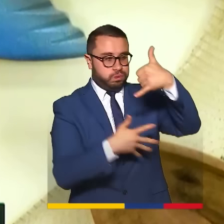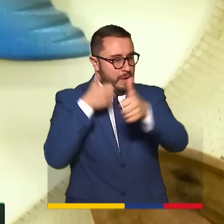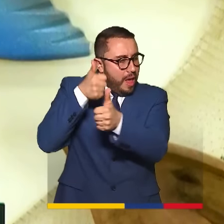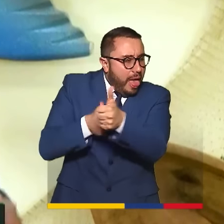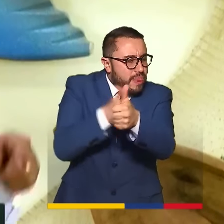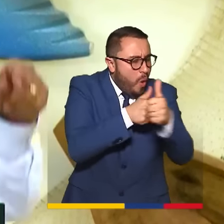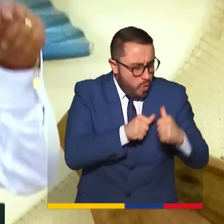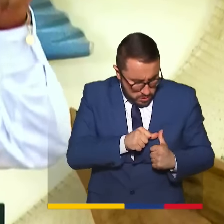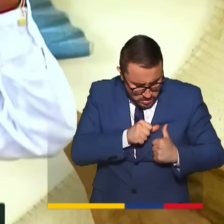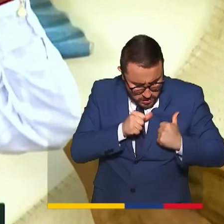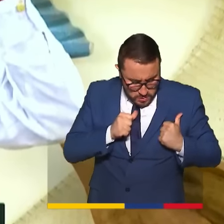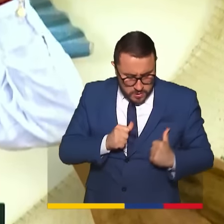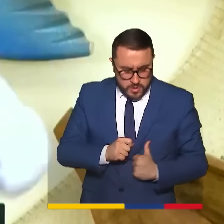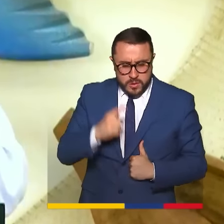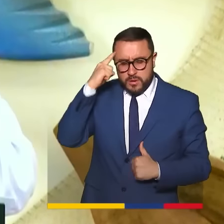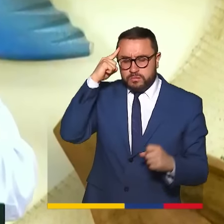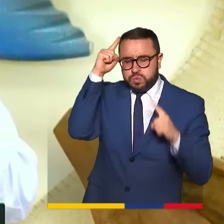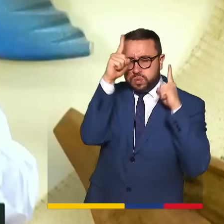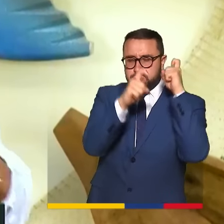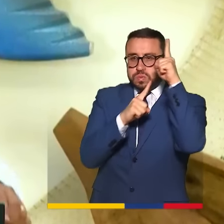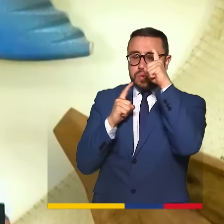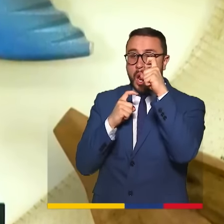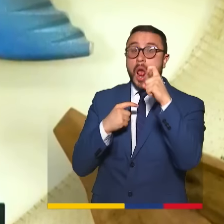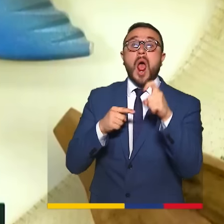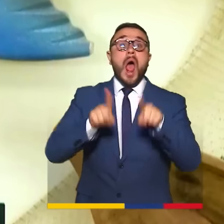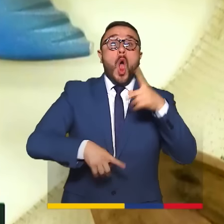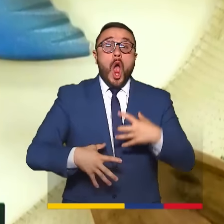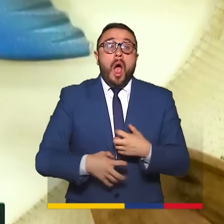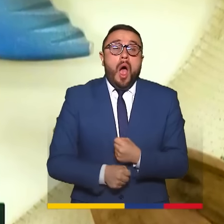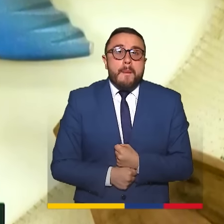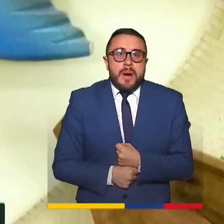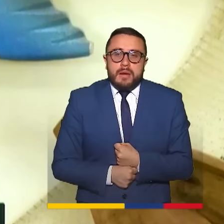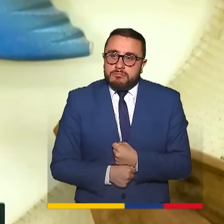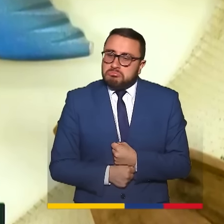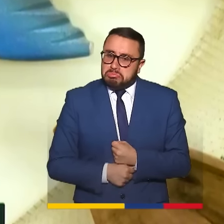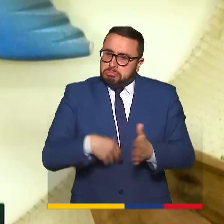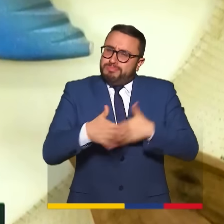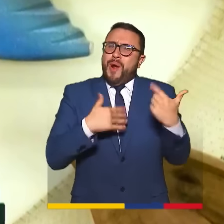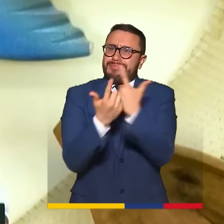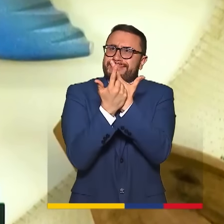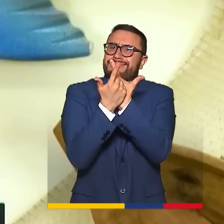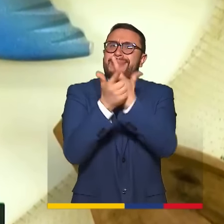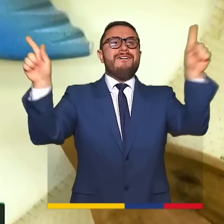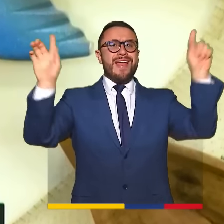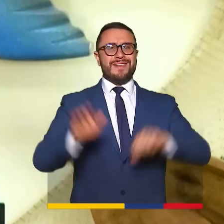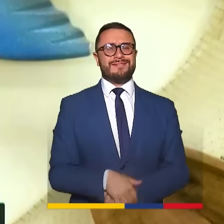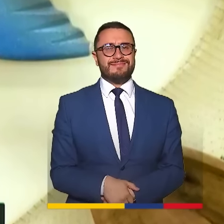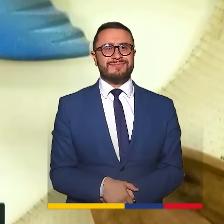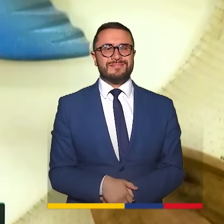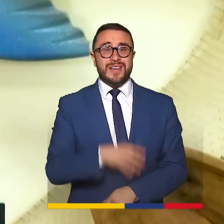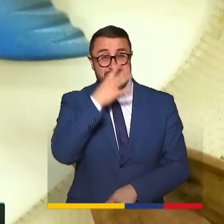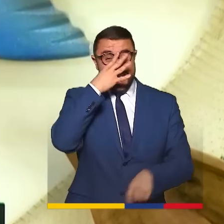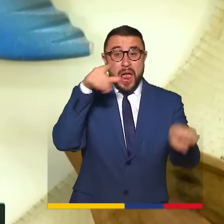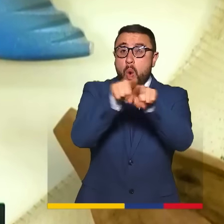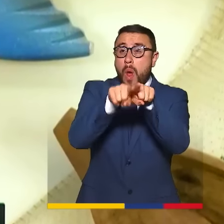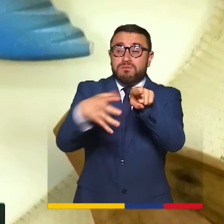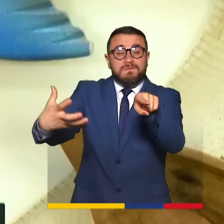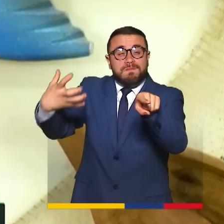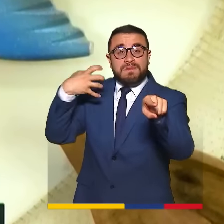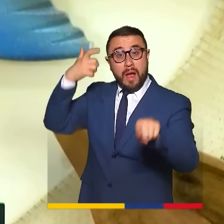colombiana? A pesar del hambre, ser libres. Como los cartageneros que se morían de